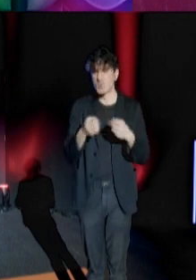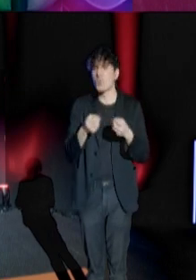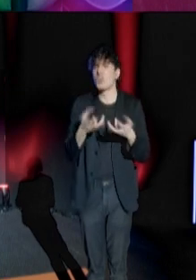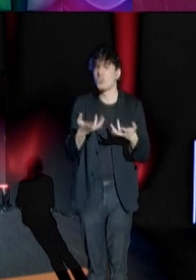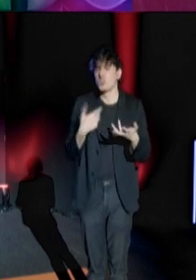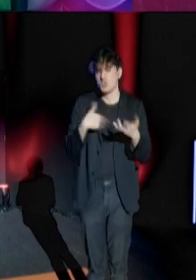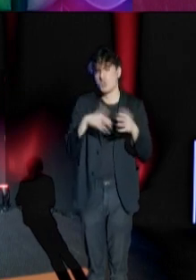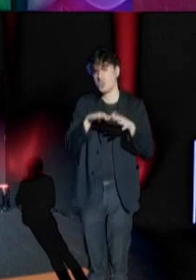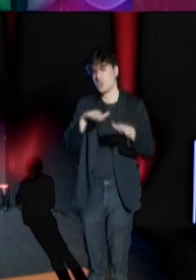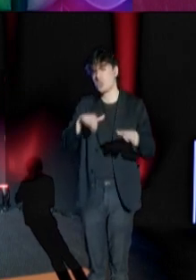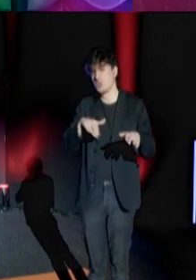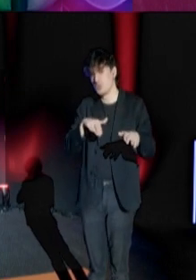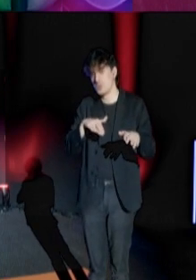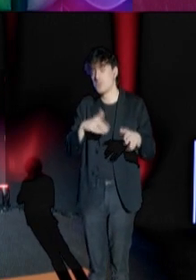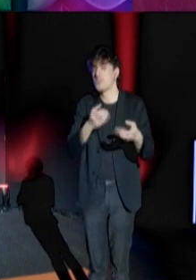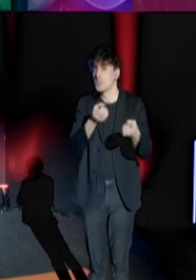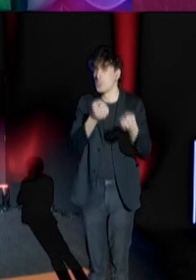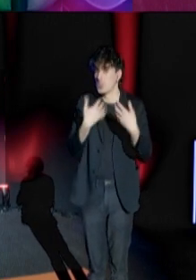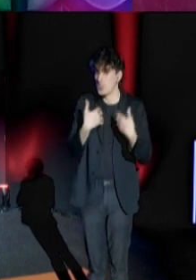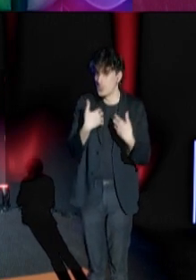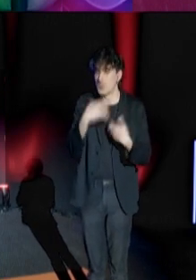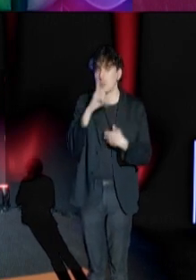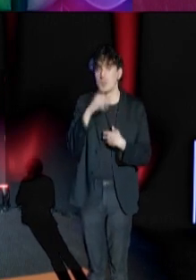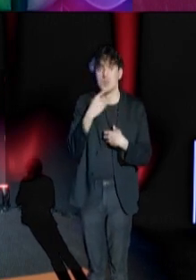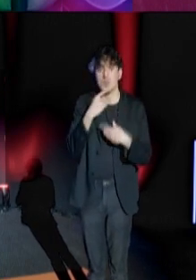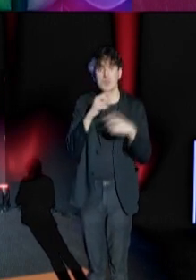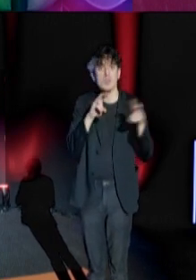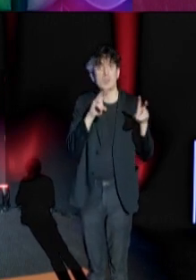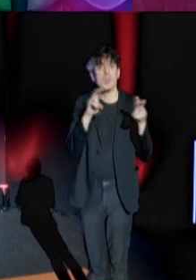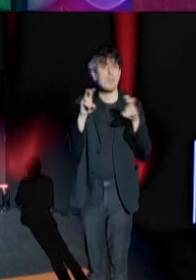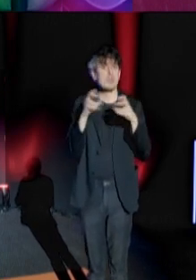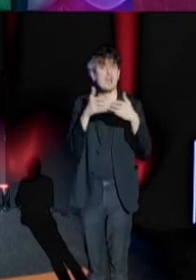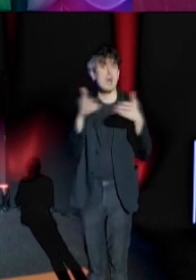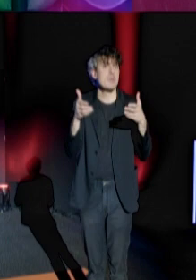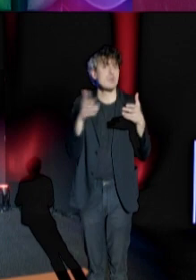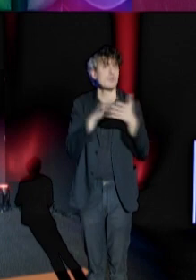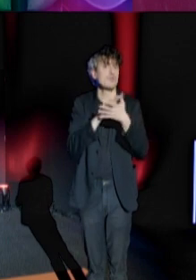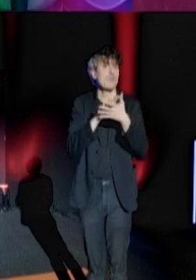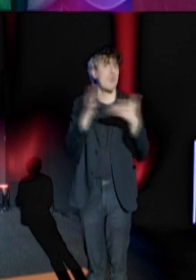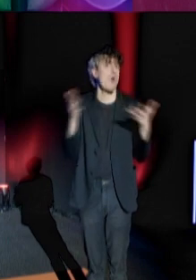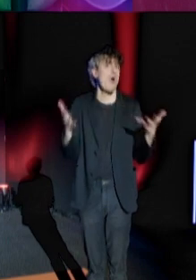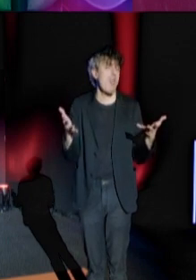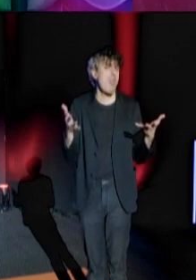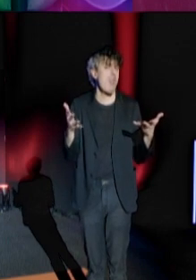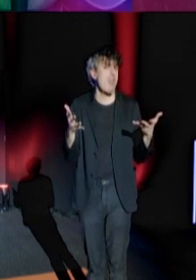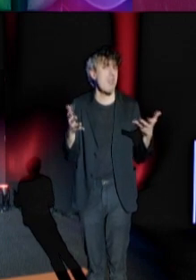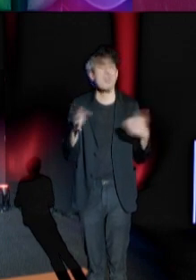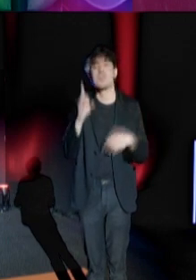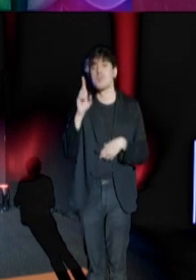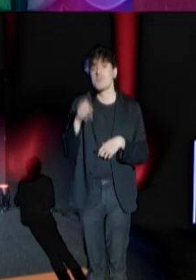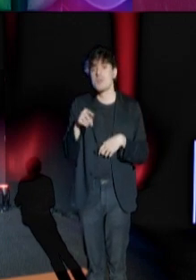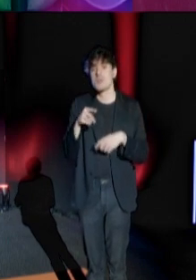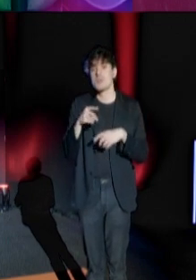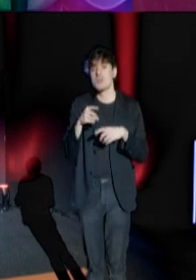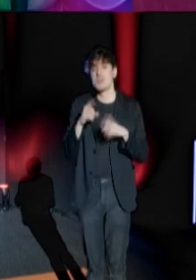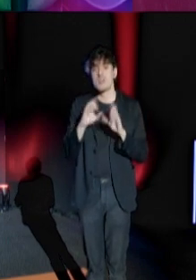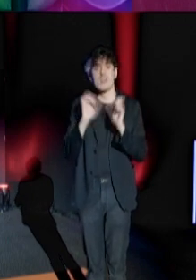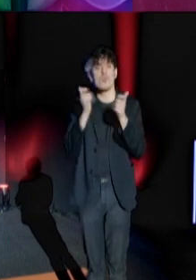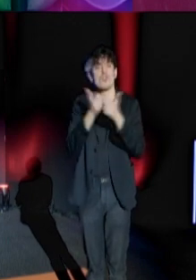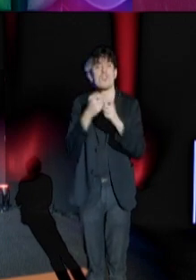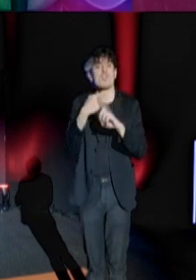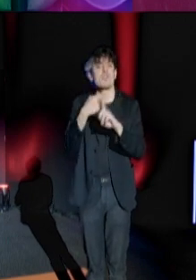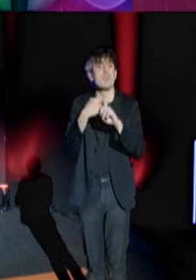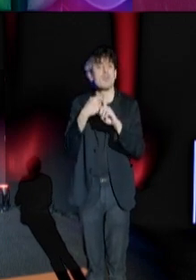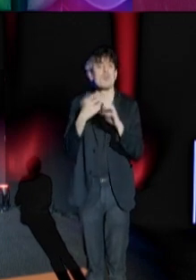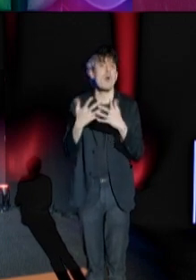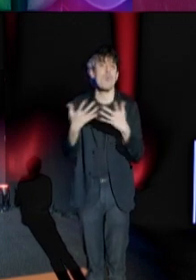cuenta y a veces le digo Oye Qué temas hay y abiertos Esto lo digo mucho también pregunto Cuál era la temperatura de la reunión ese me encanta